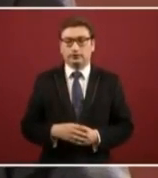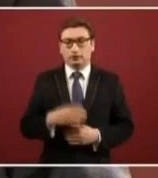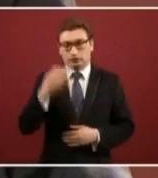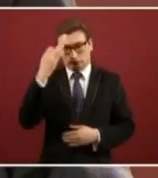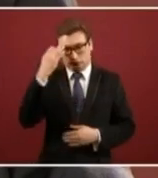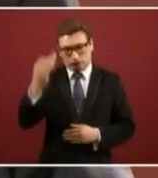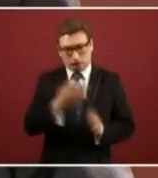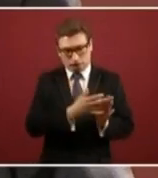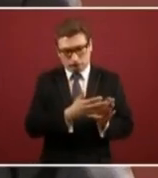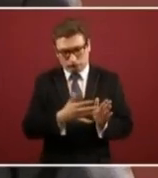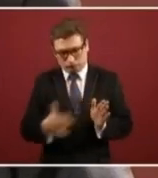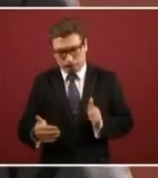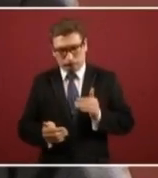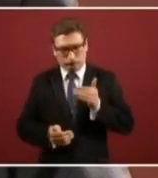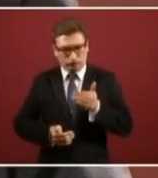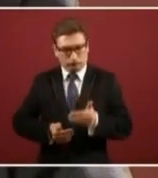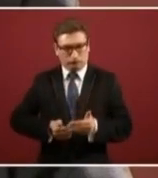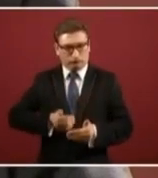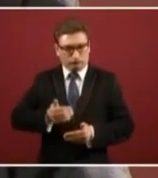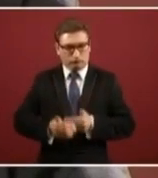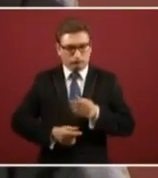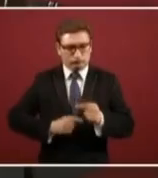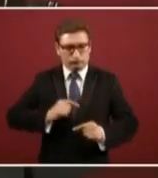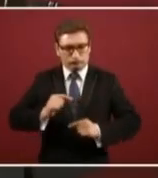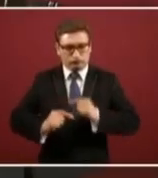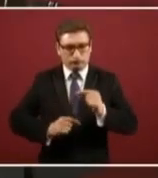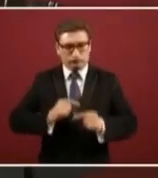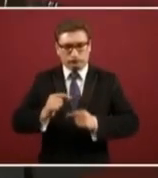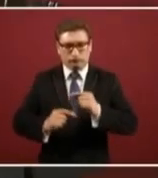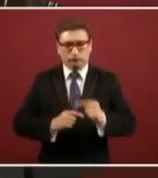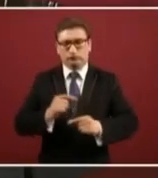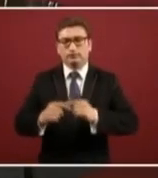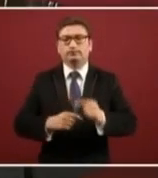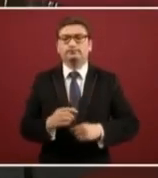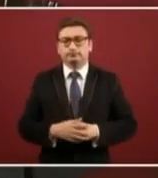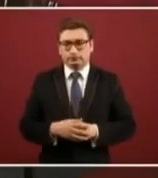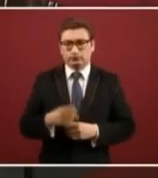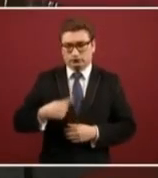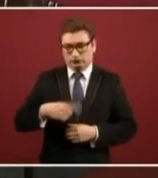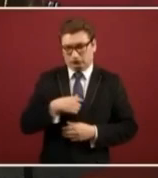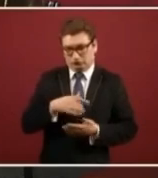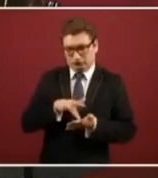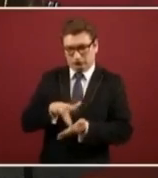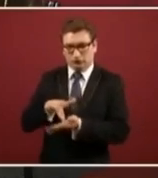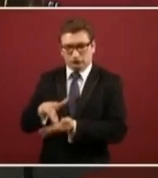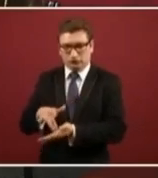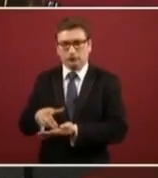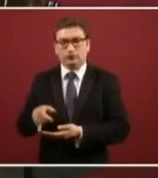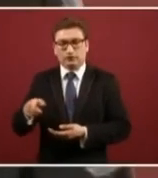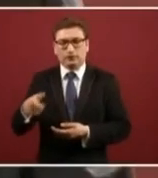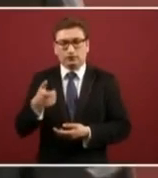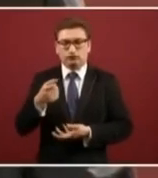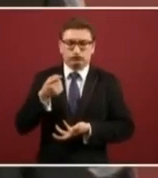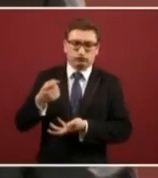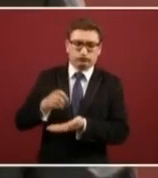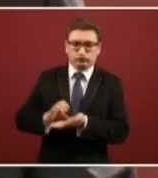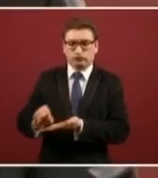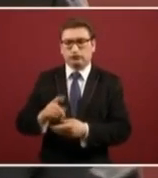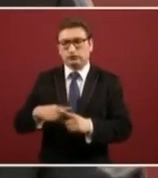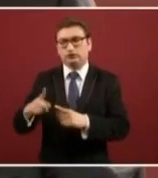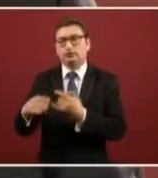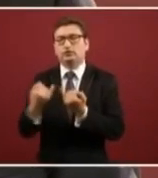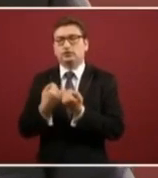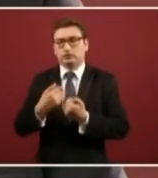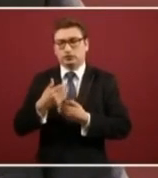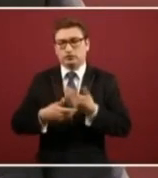gradualmente vayamos disponiendo en Segalmex de mayores recursos, podemos ampliar la cobertura y